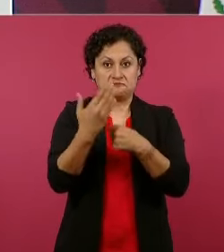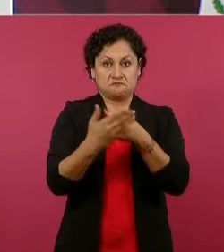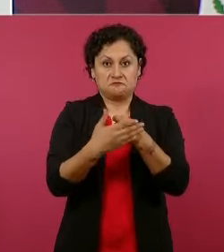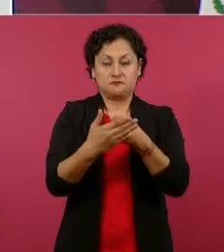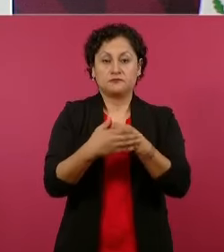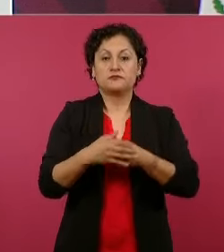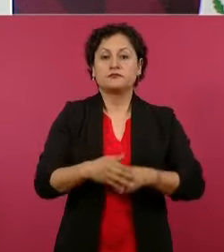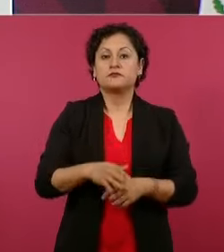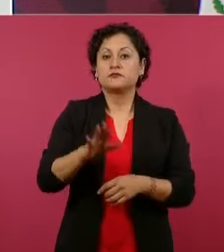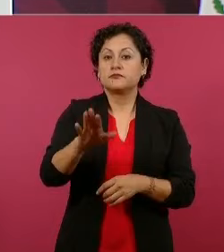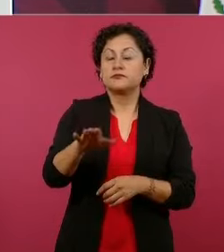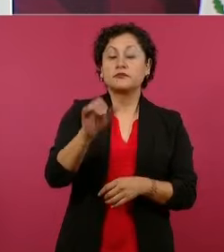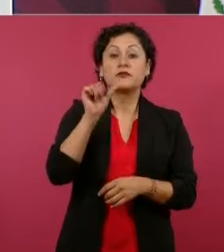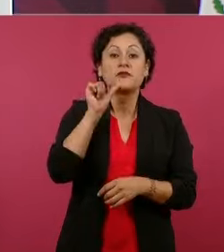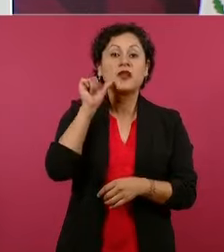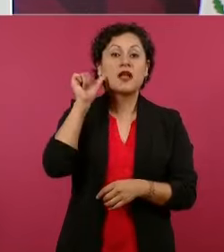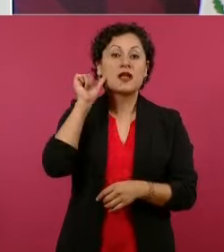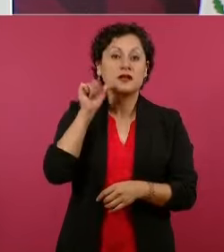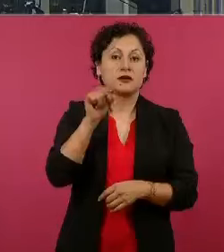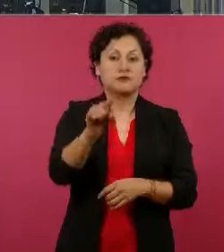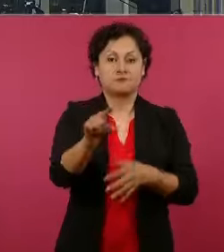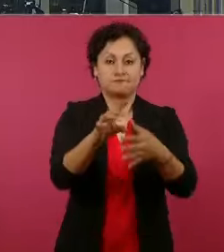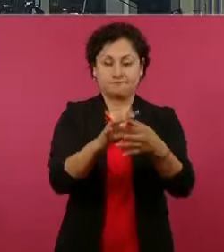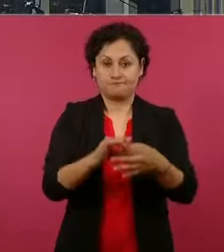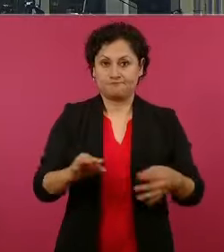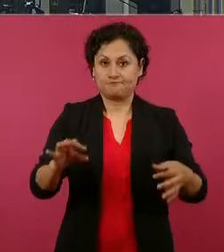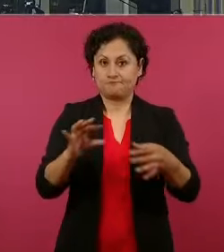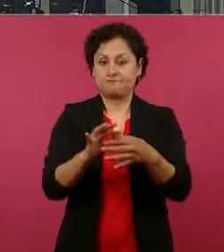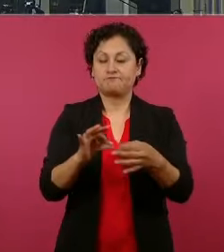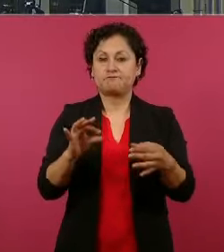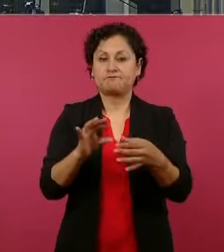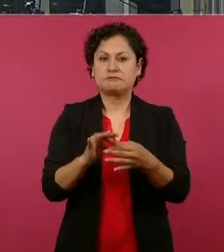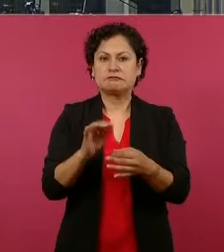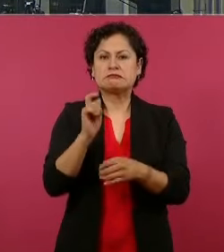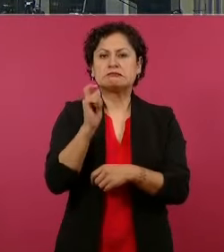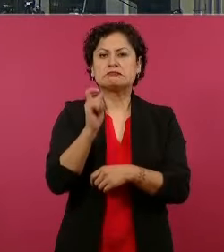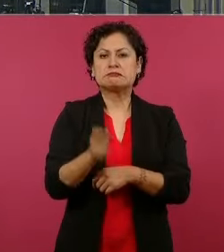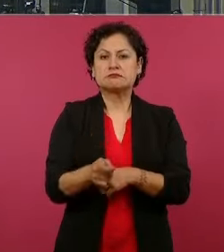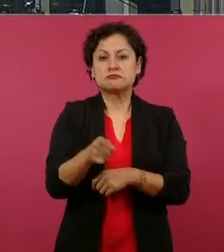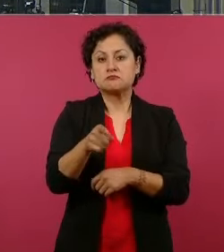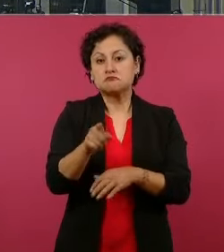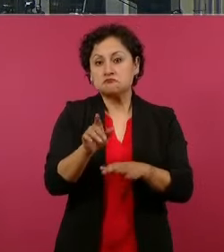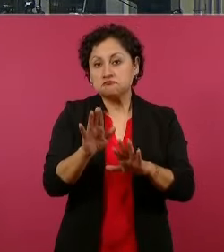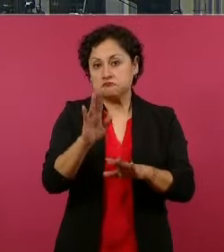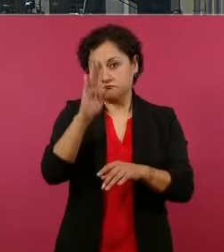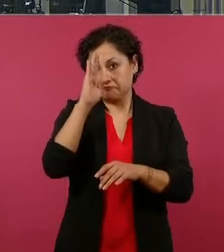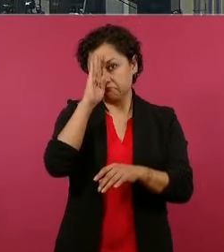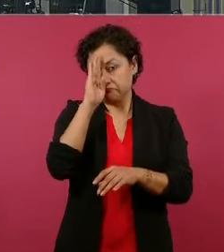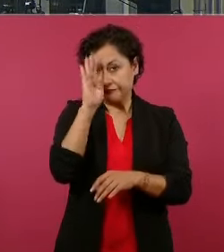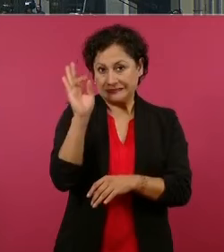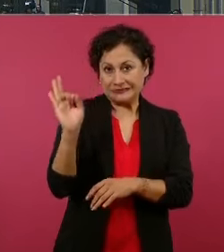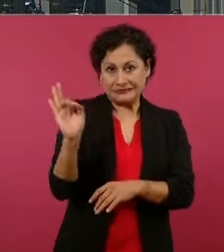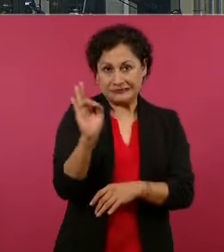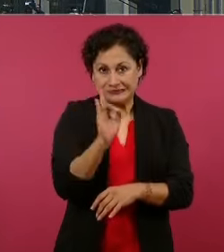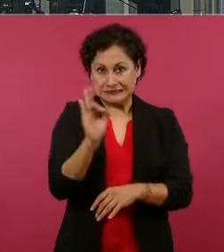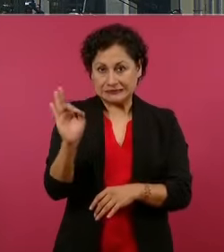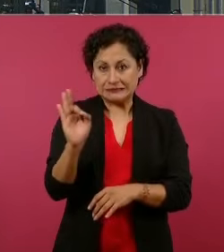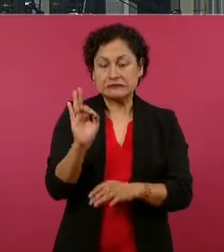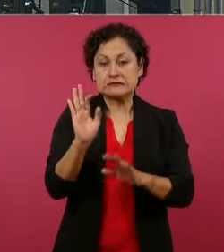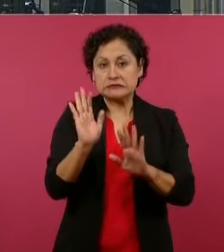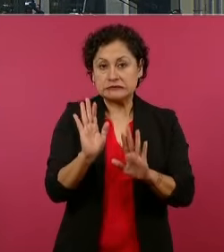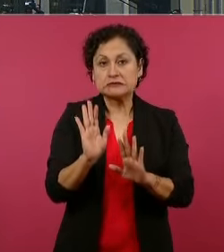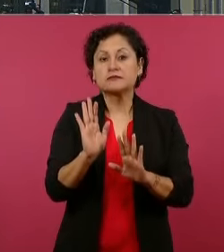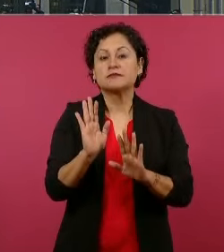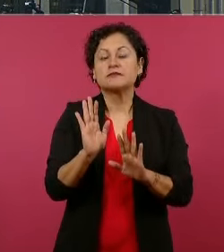inar estaba haciendo usted un comentario de que eh iba a haber la posibilidad bueno de que iban a ver que la se le